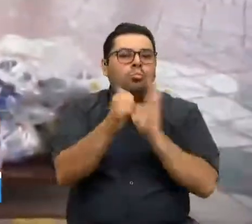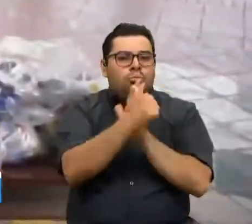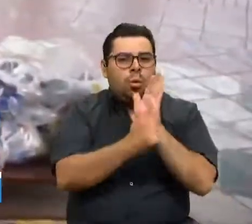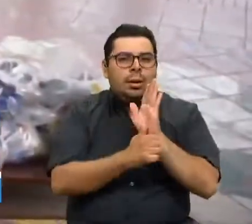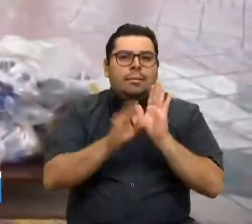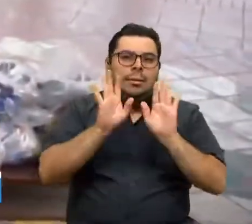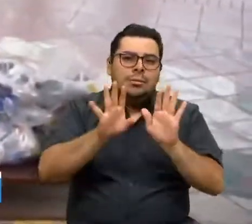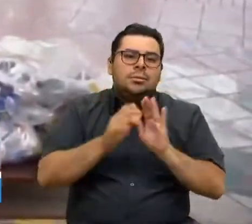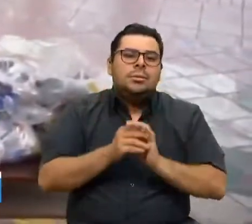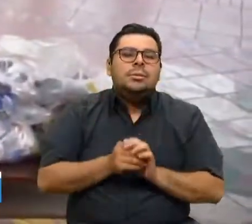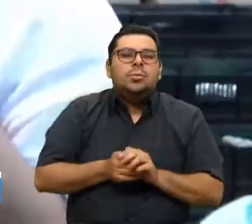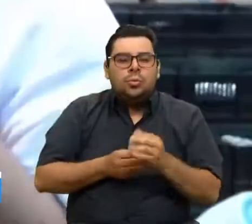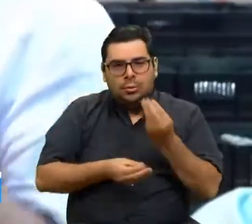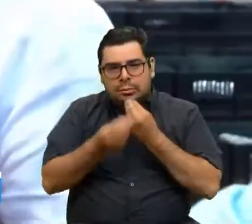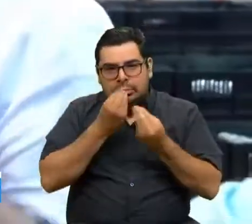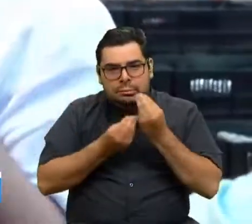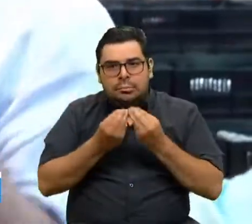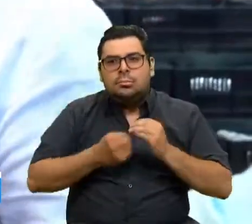estas entregas.